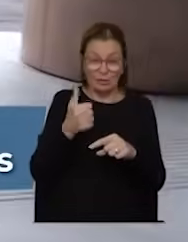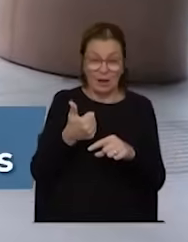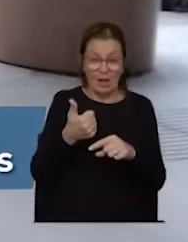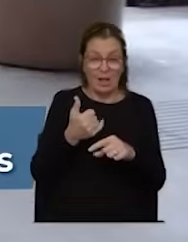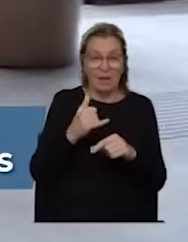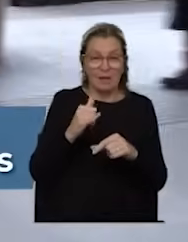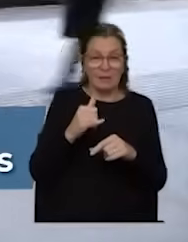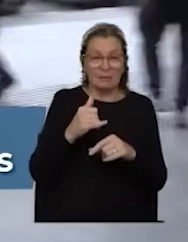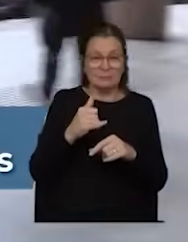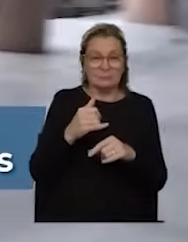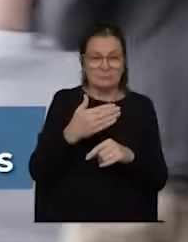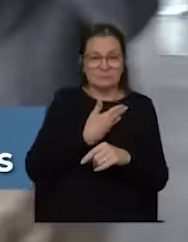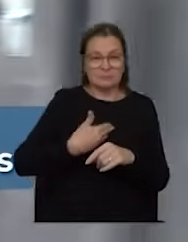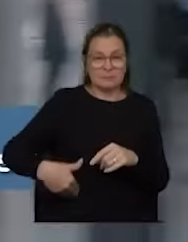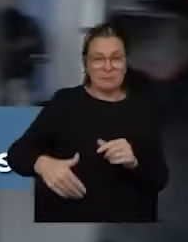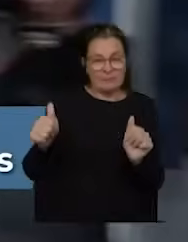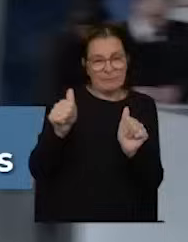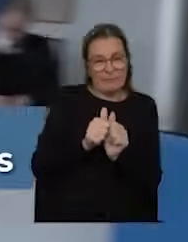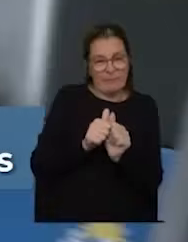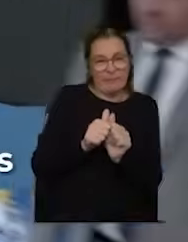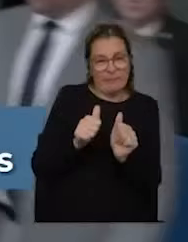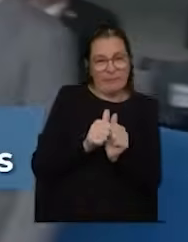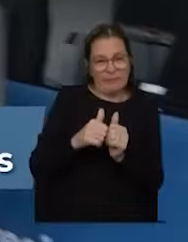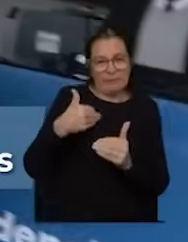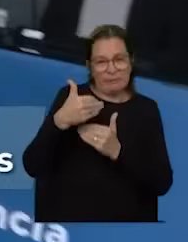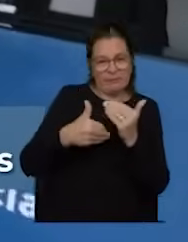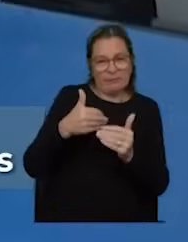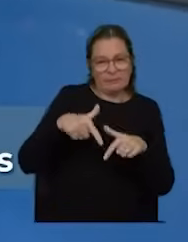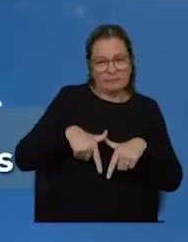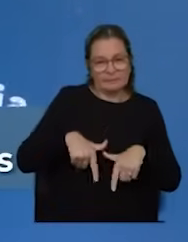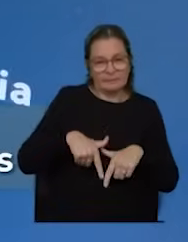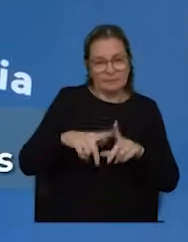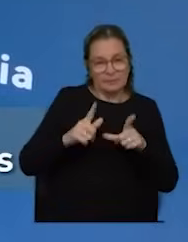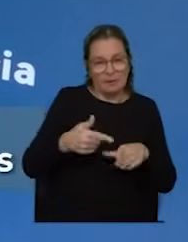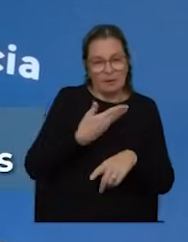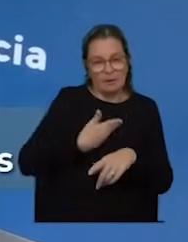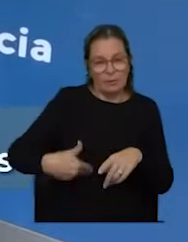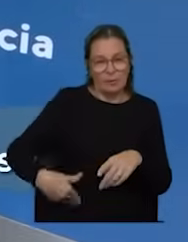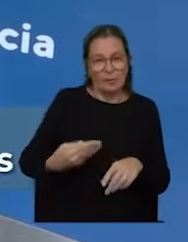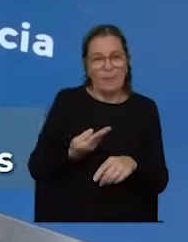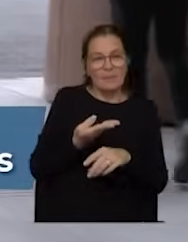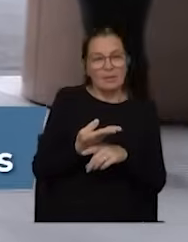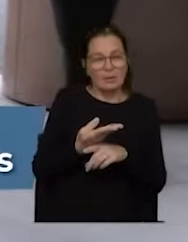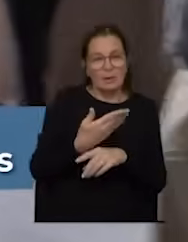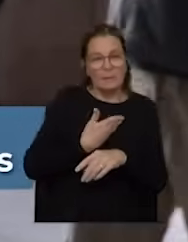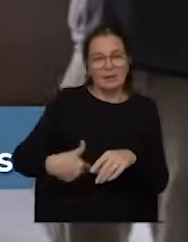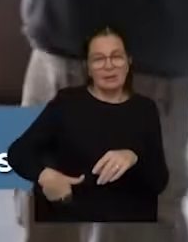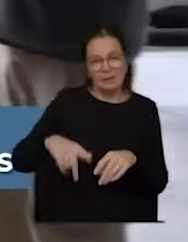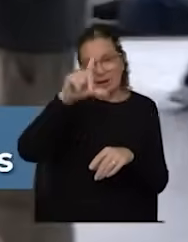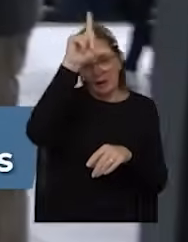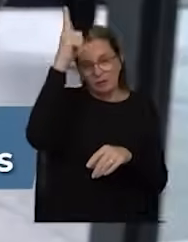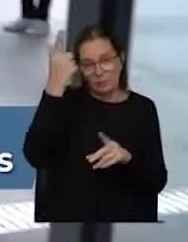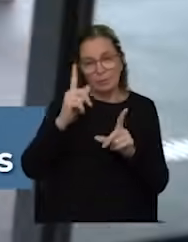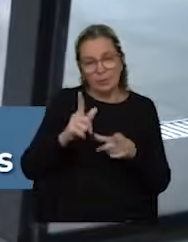gobierno seguir eh Unidos por parte eh de ministros y gobierno eso es lo que les pidió el presidente de la calle Pou